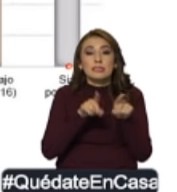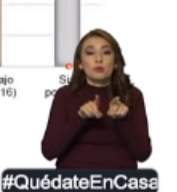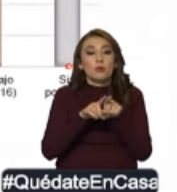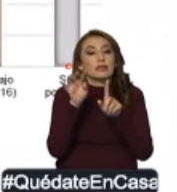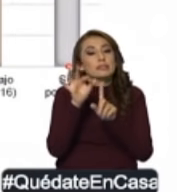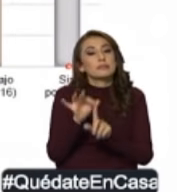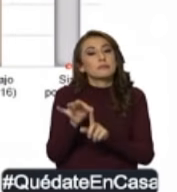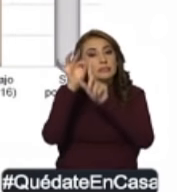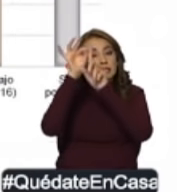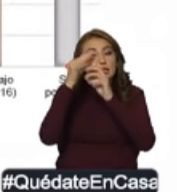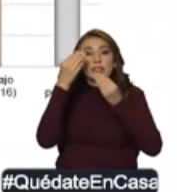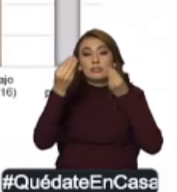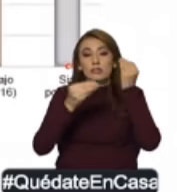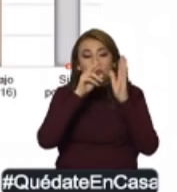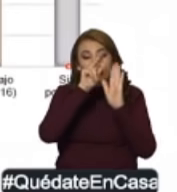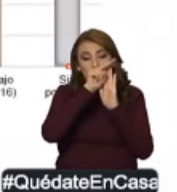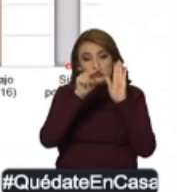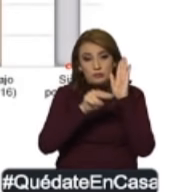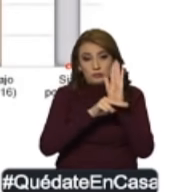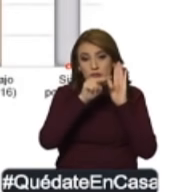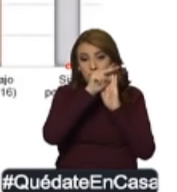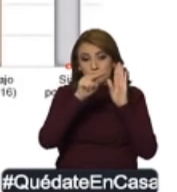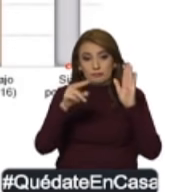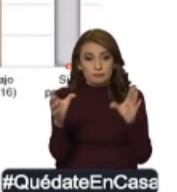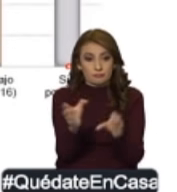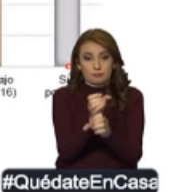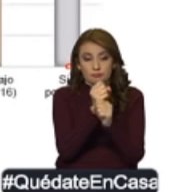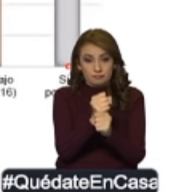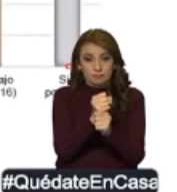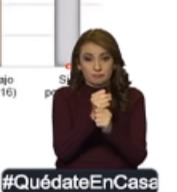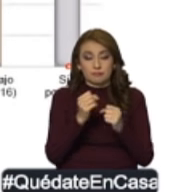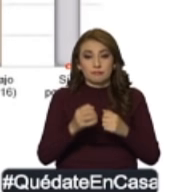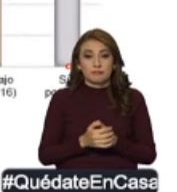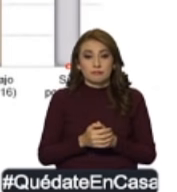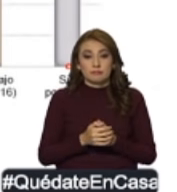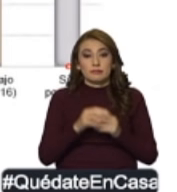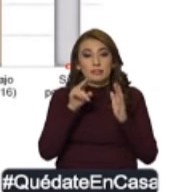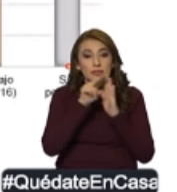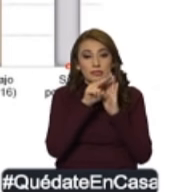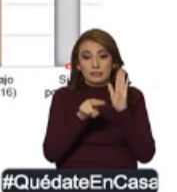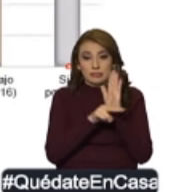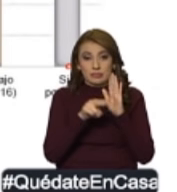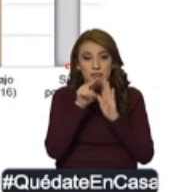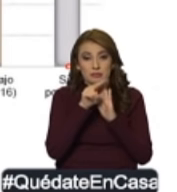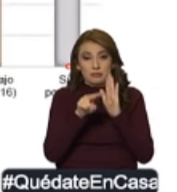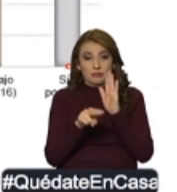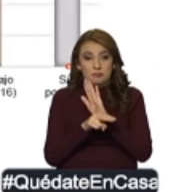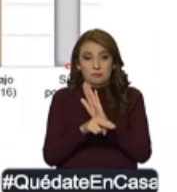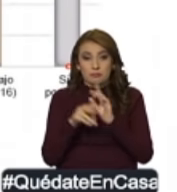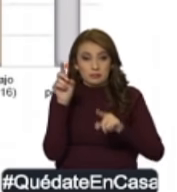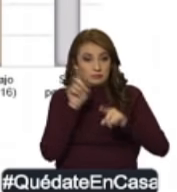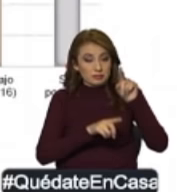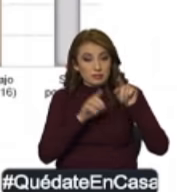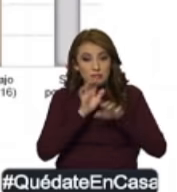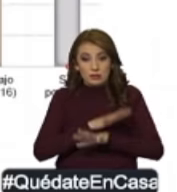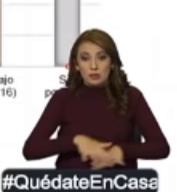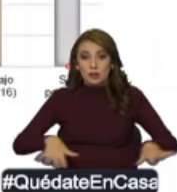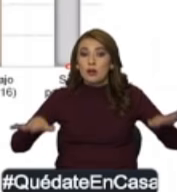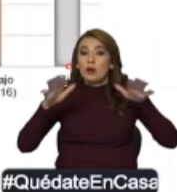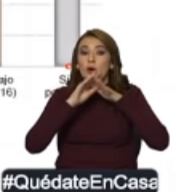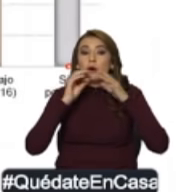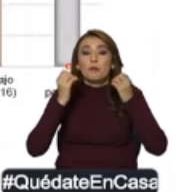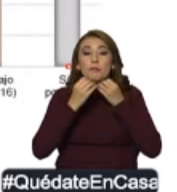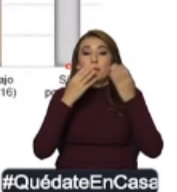particular las medidas de prevención y de control. Este equipo ha recomendado